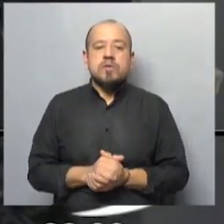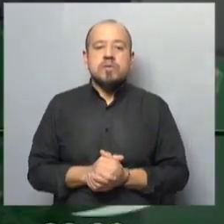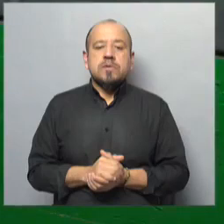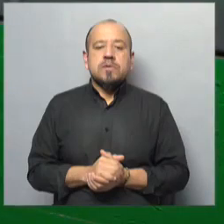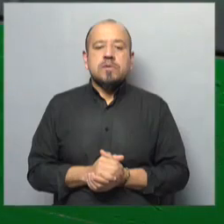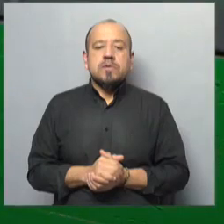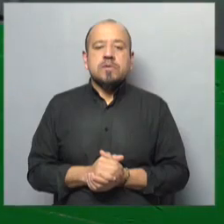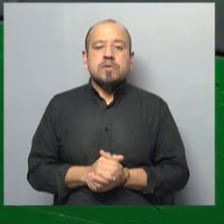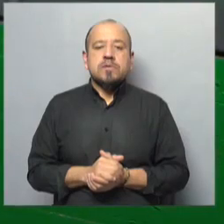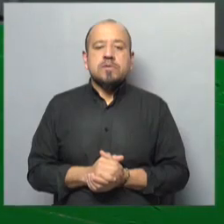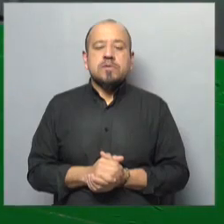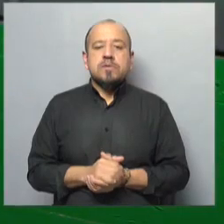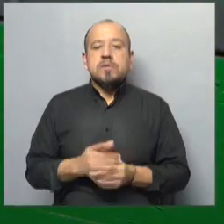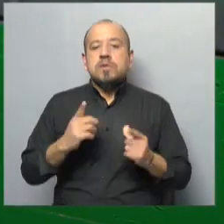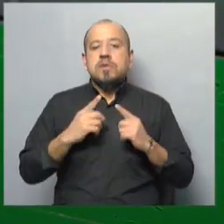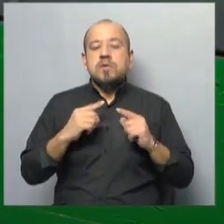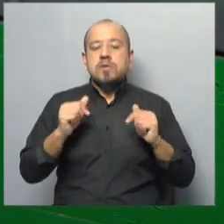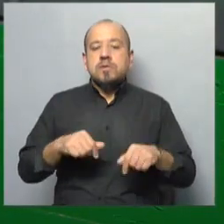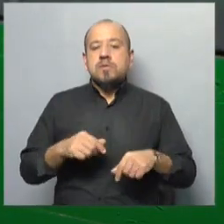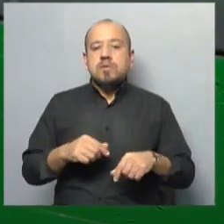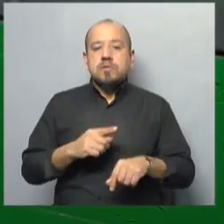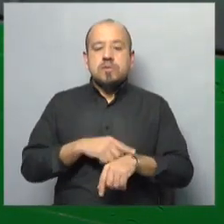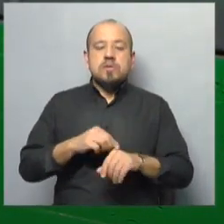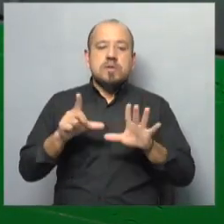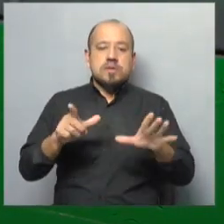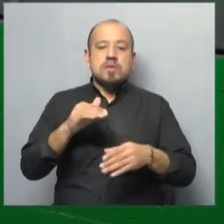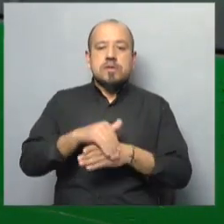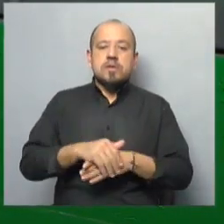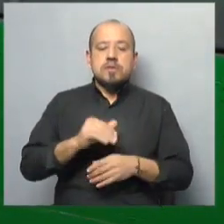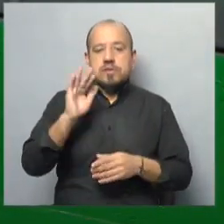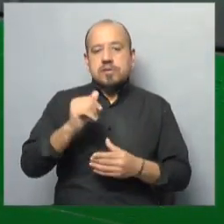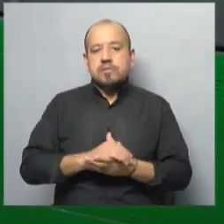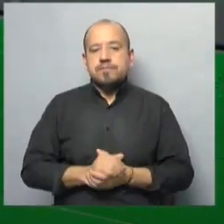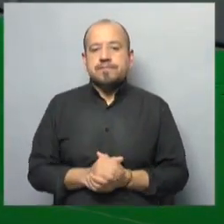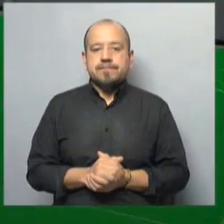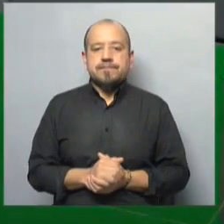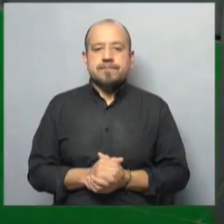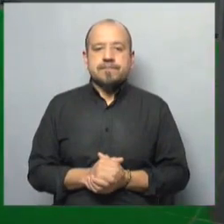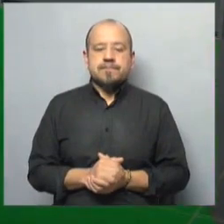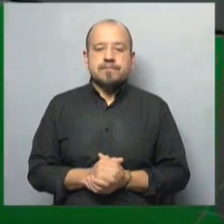Nos vamos, los esperamos en nuestra edición central a las 19 horas. Que pasen muy bien.